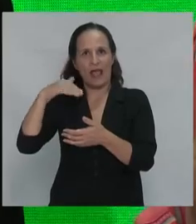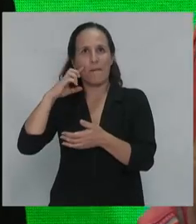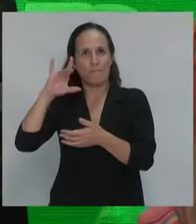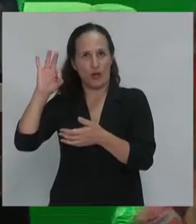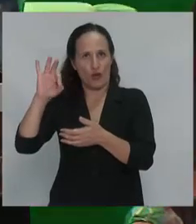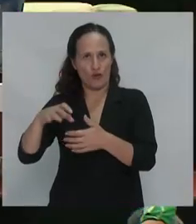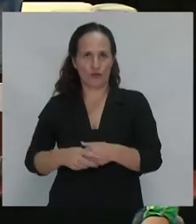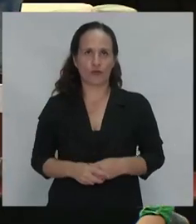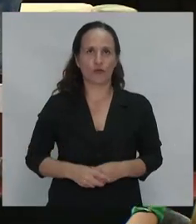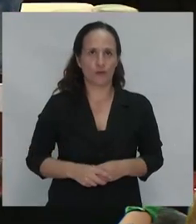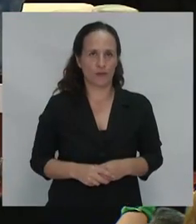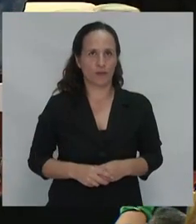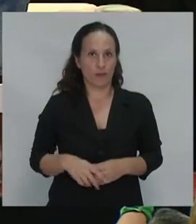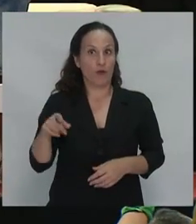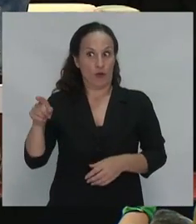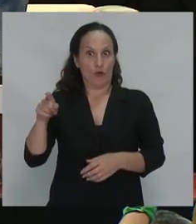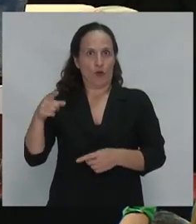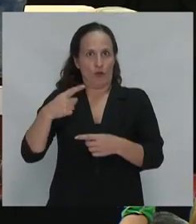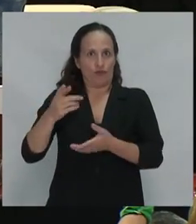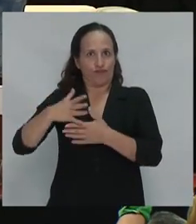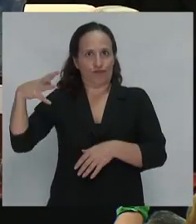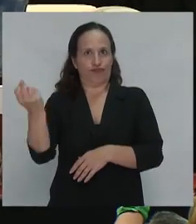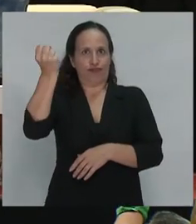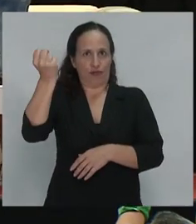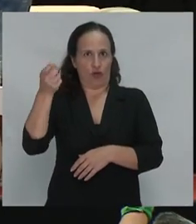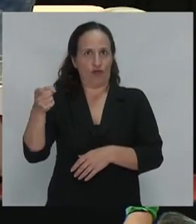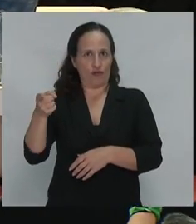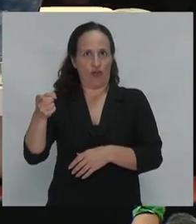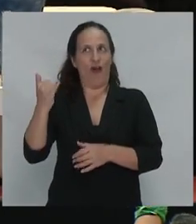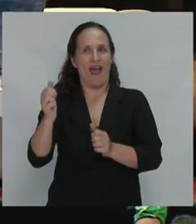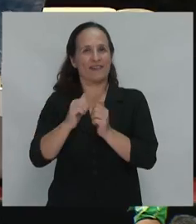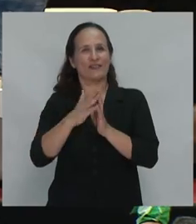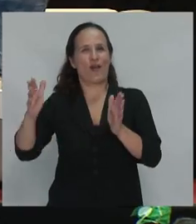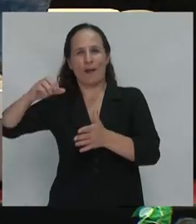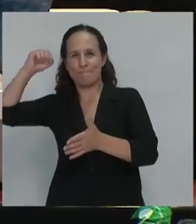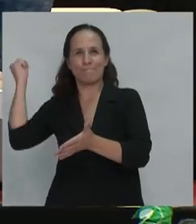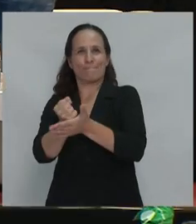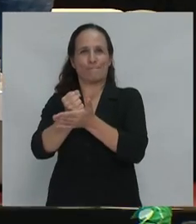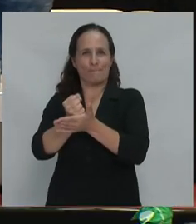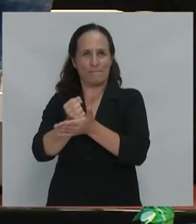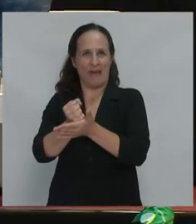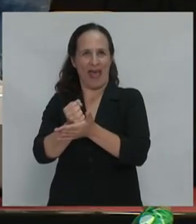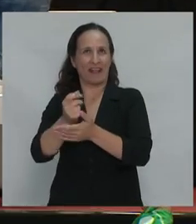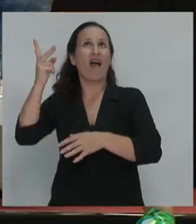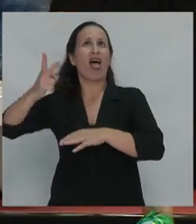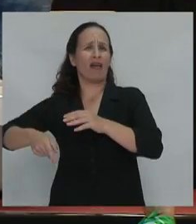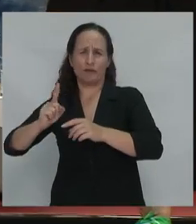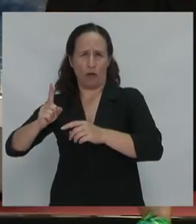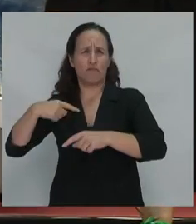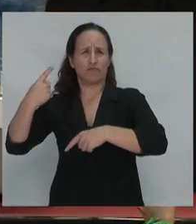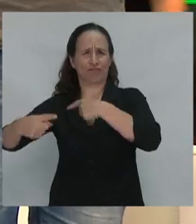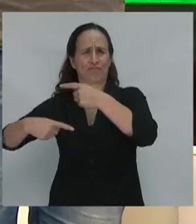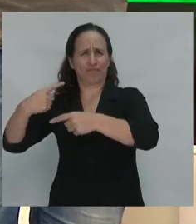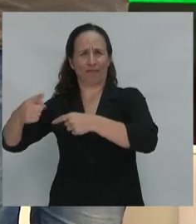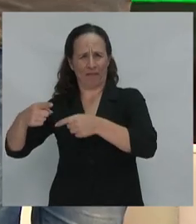esta es una de las conquistas que marcan una historia que para nada ha terminado y que va a continuar multiplicando